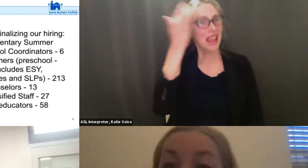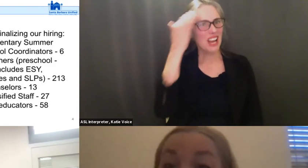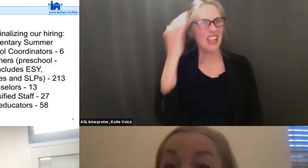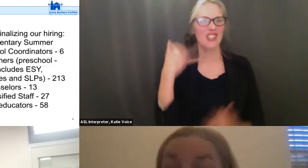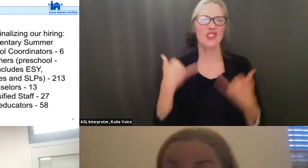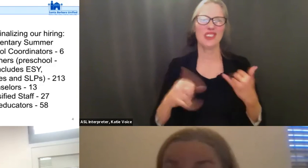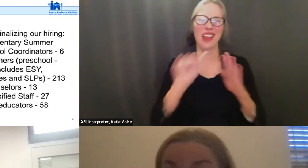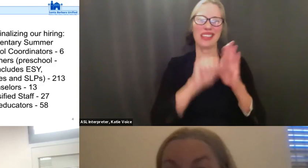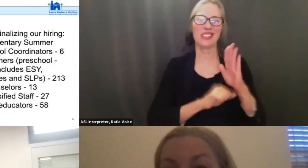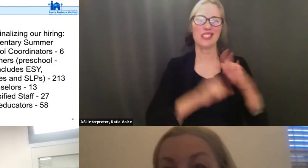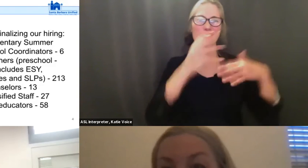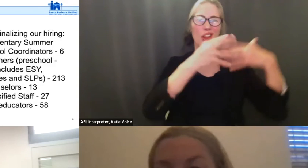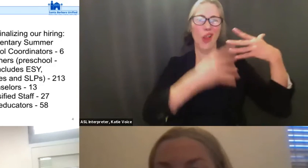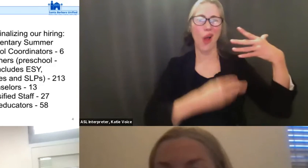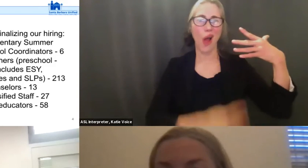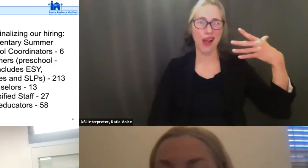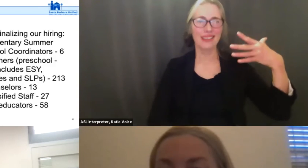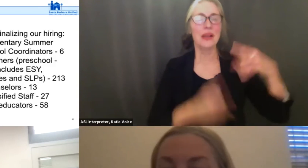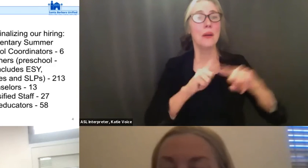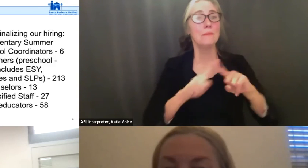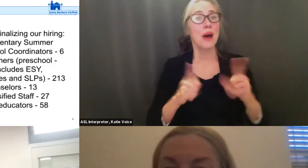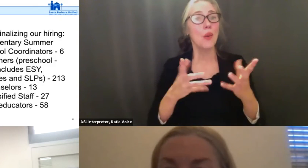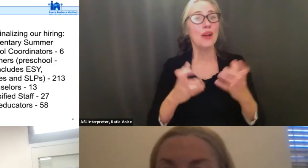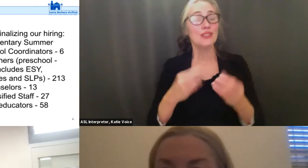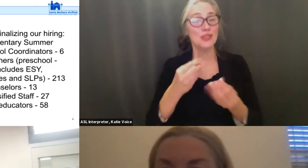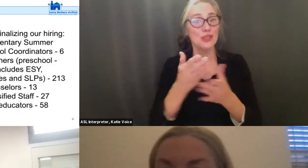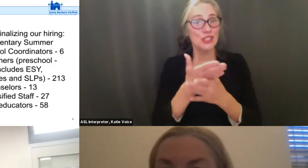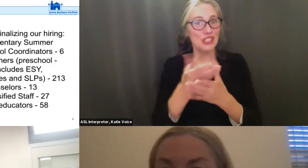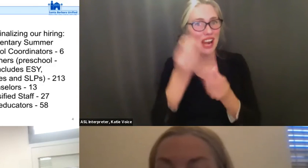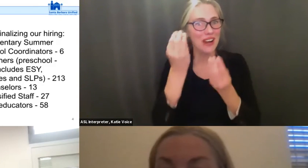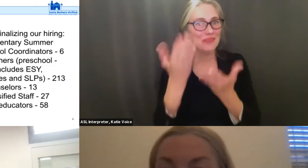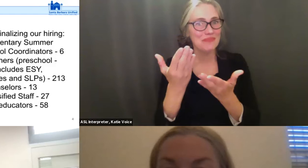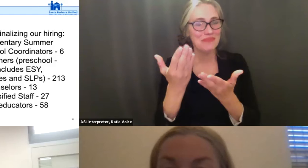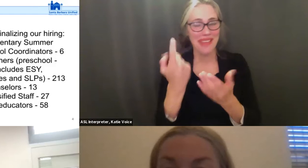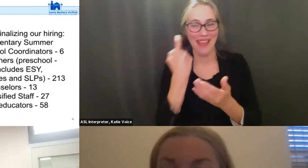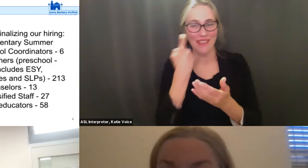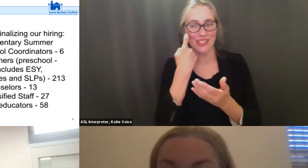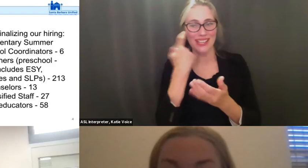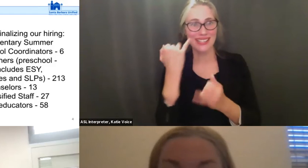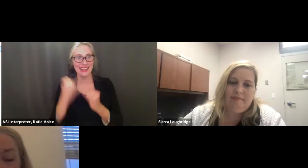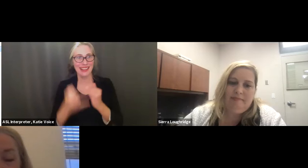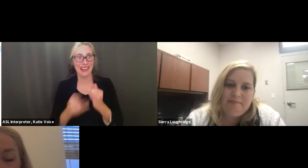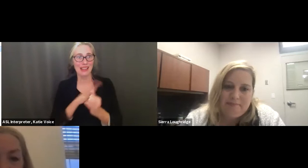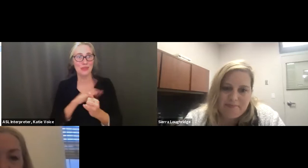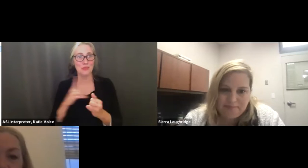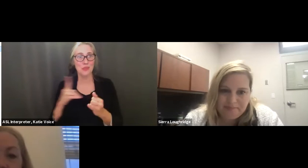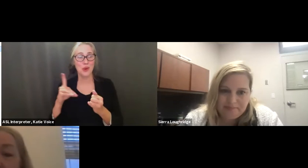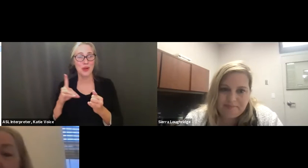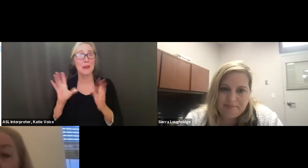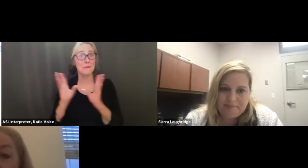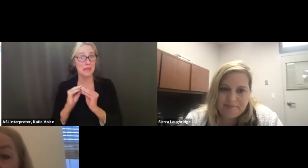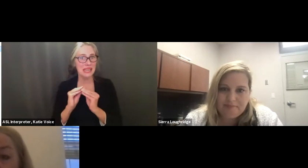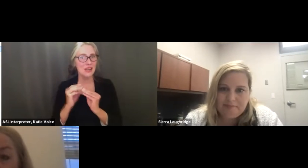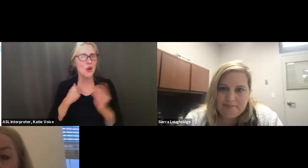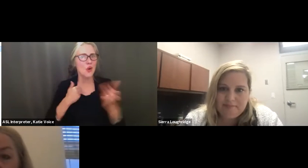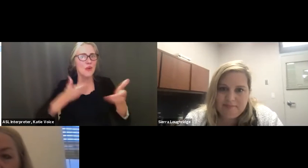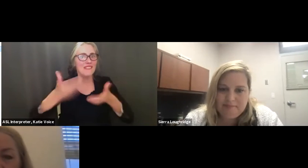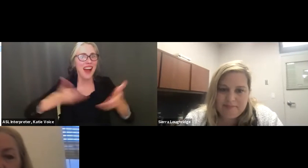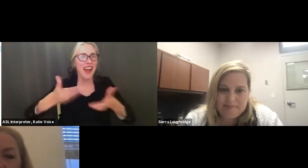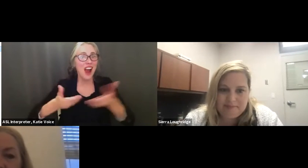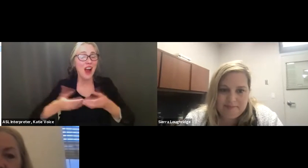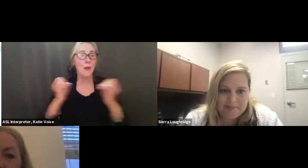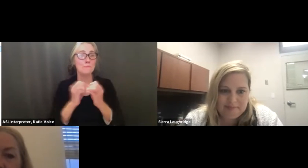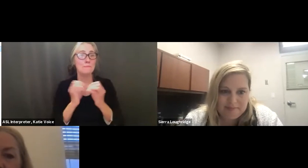pues tenemos un orden del día muy largo esta noche, entonces quiero repasar esta información. Pues hemos